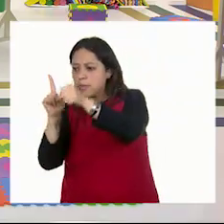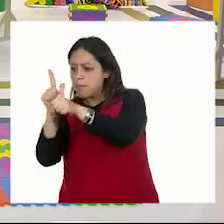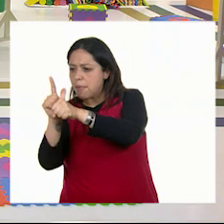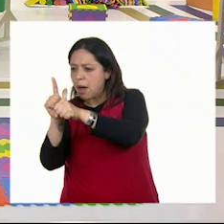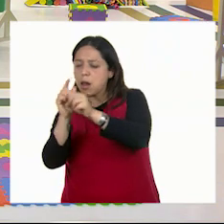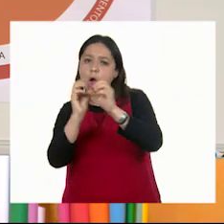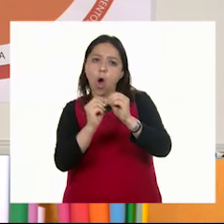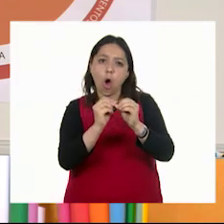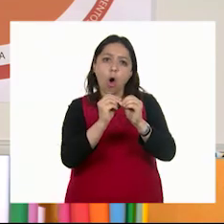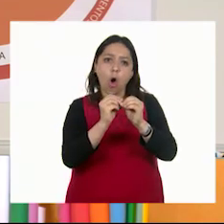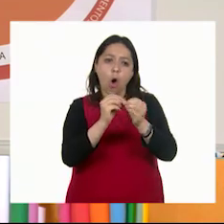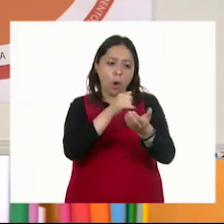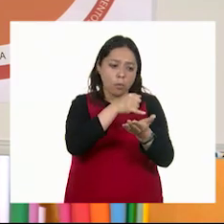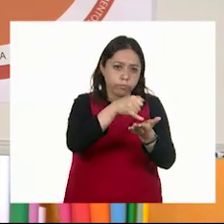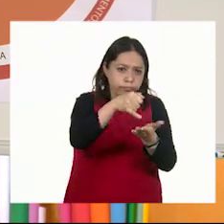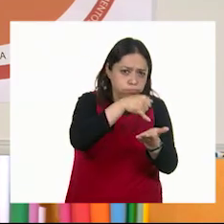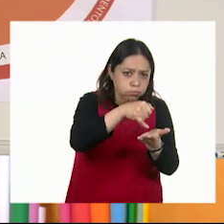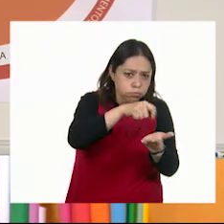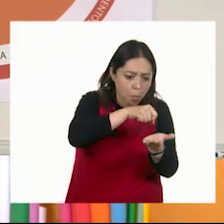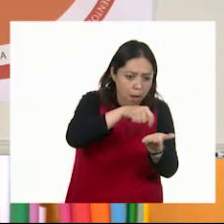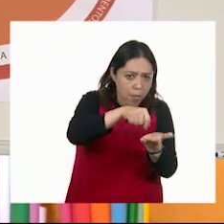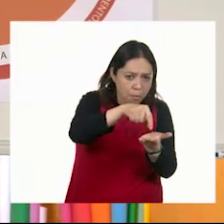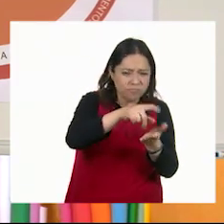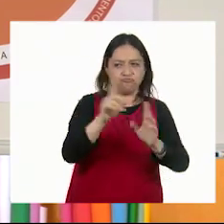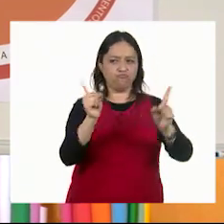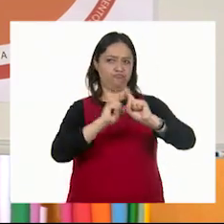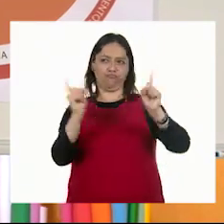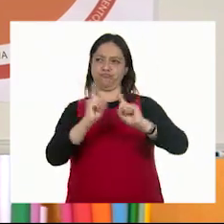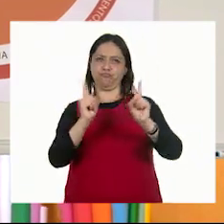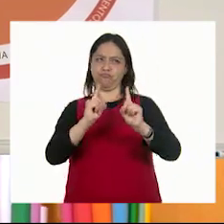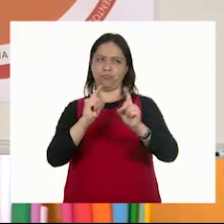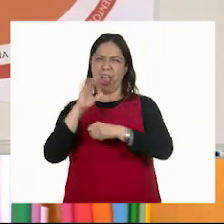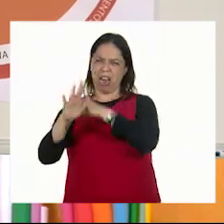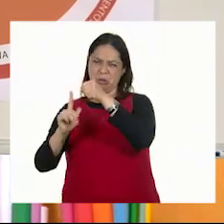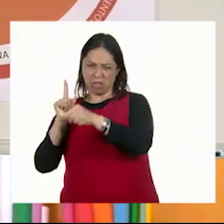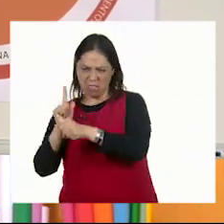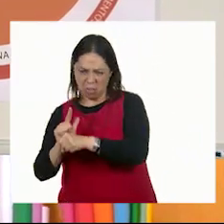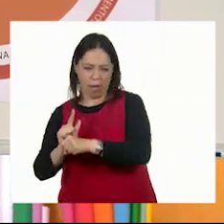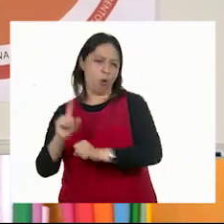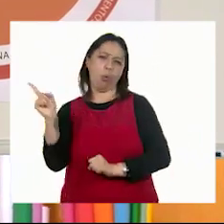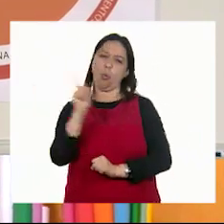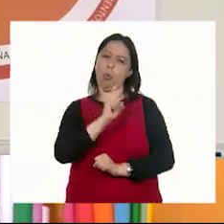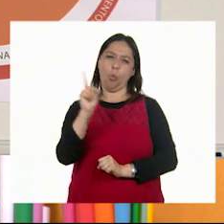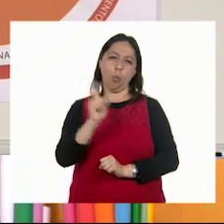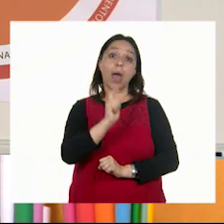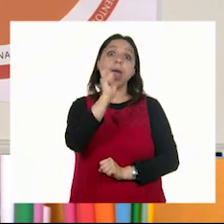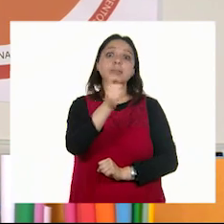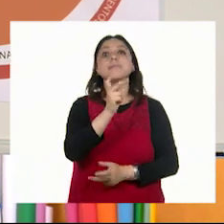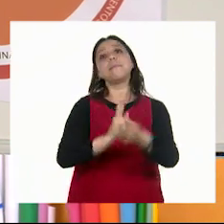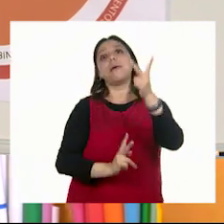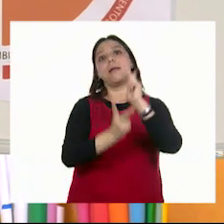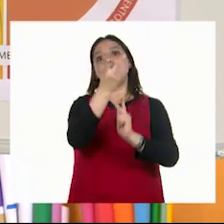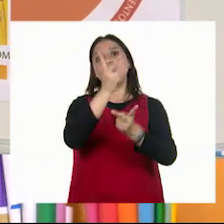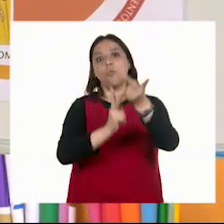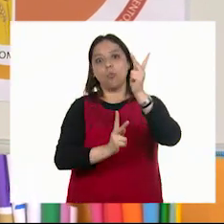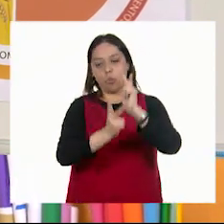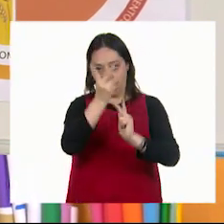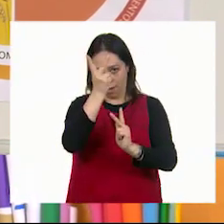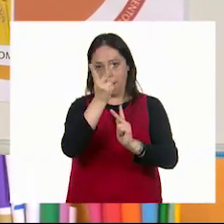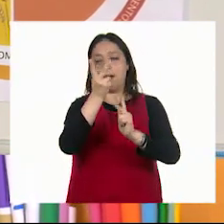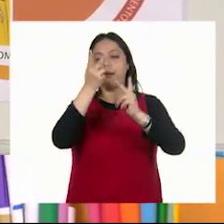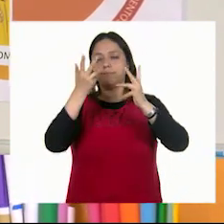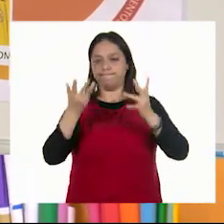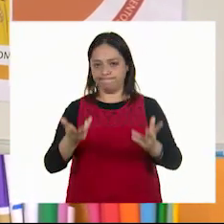es. No, cereal definitivamente no. Tampoco es de origen animal, ¿verdad? Quedamos que el pepino es una verdura. Muy bien. Entonces,